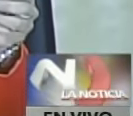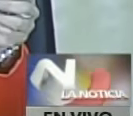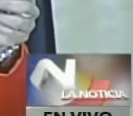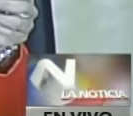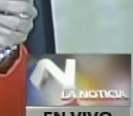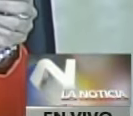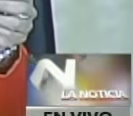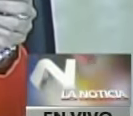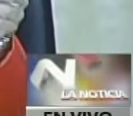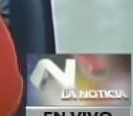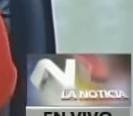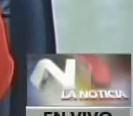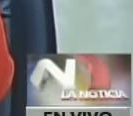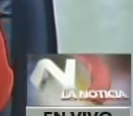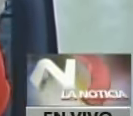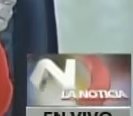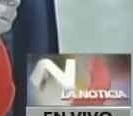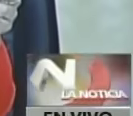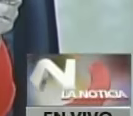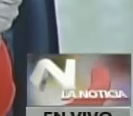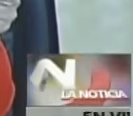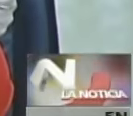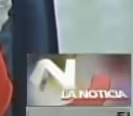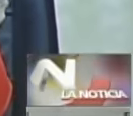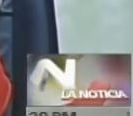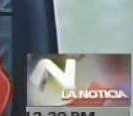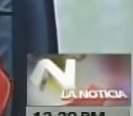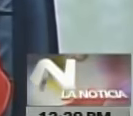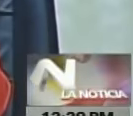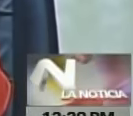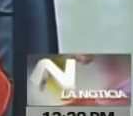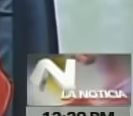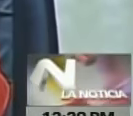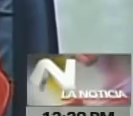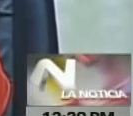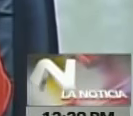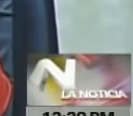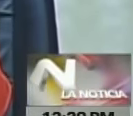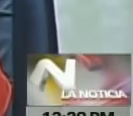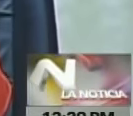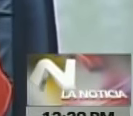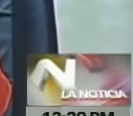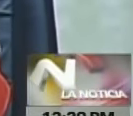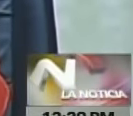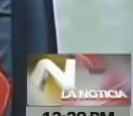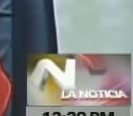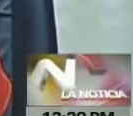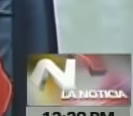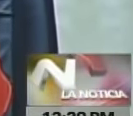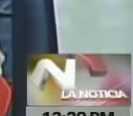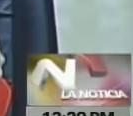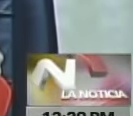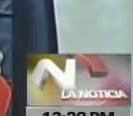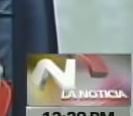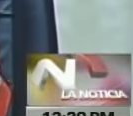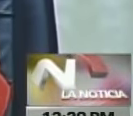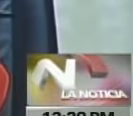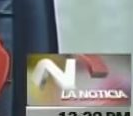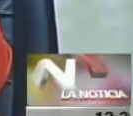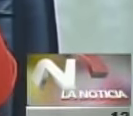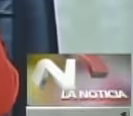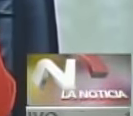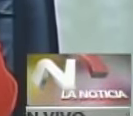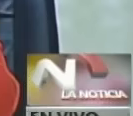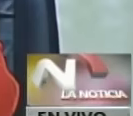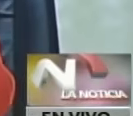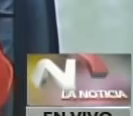mano, las mentiras de estos cancilleres que se han confabulado contra nuestra patria, que